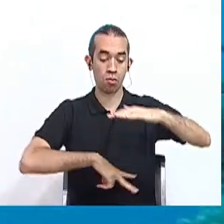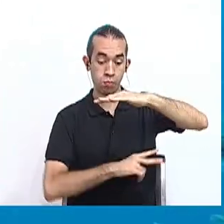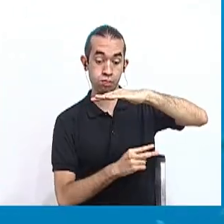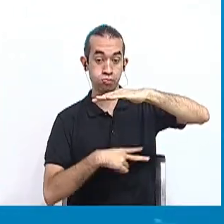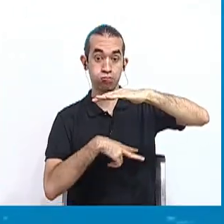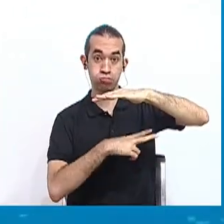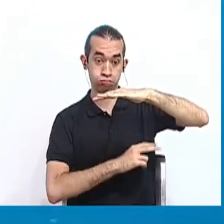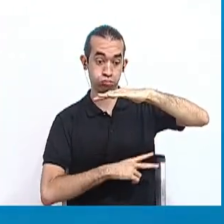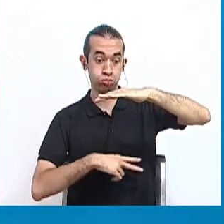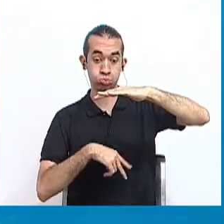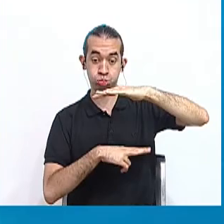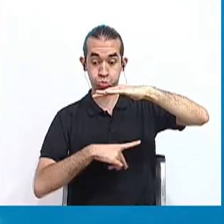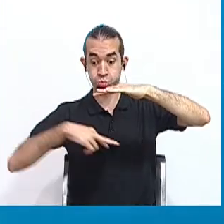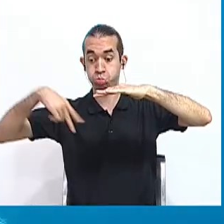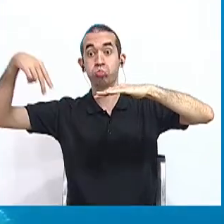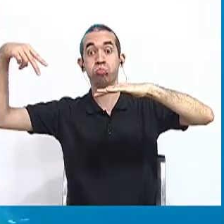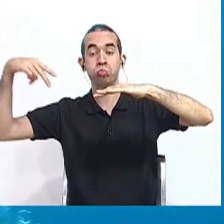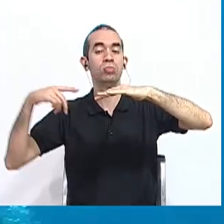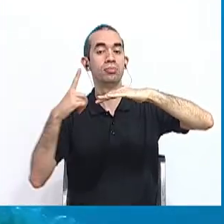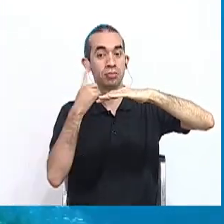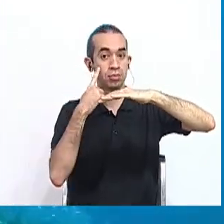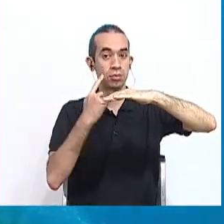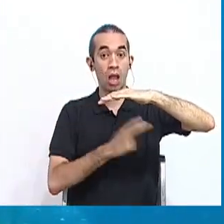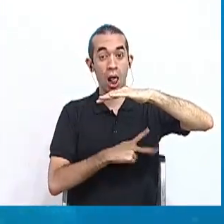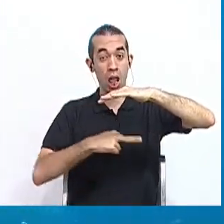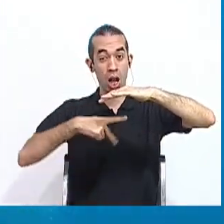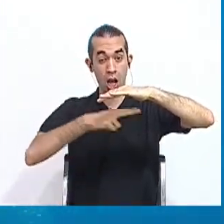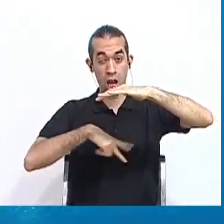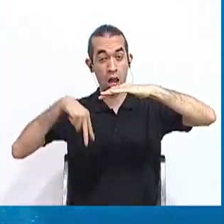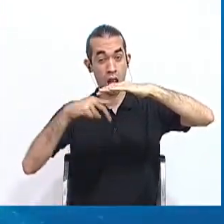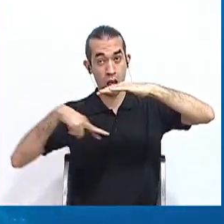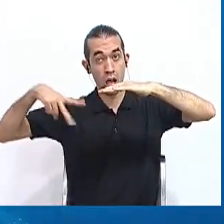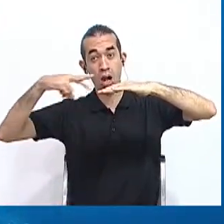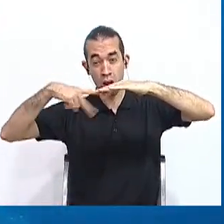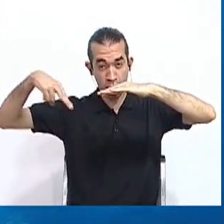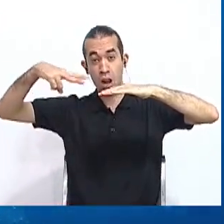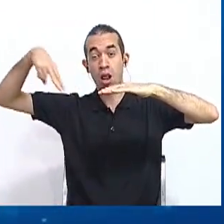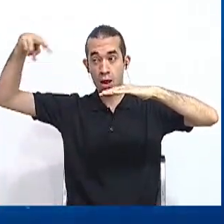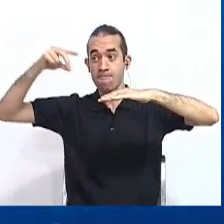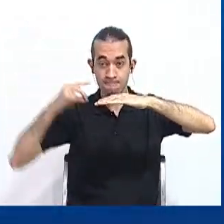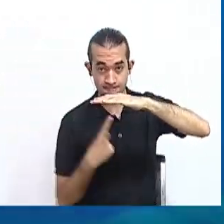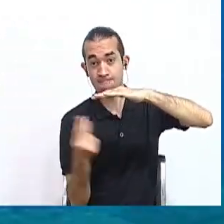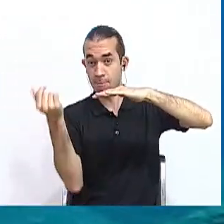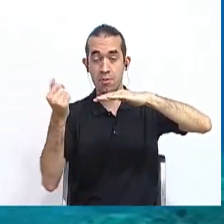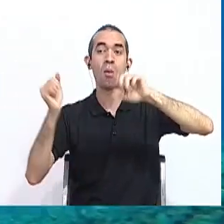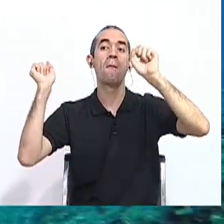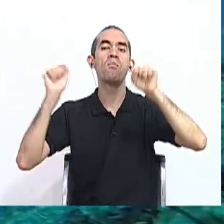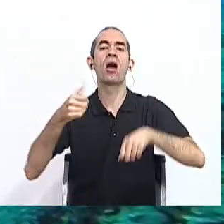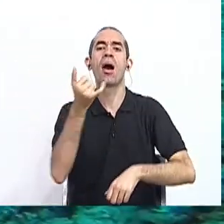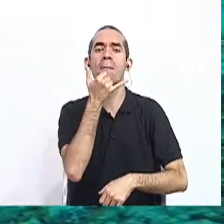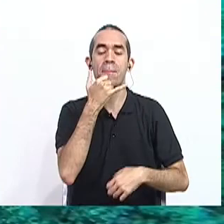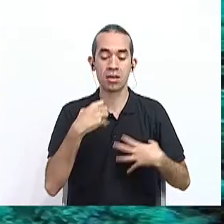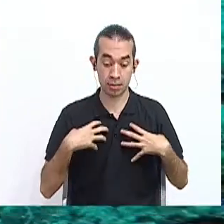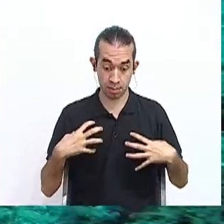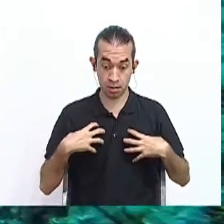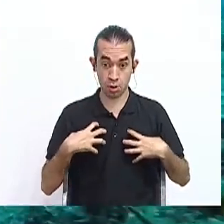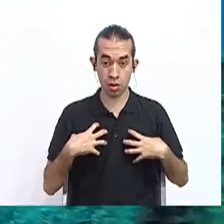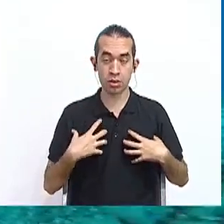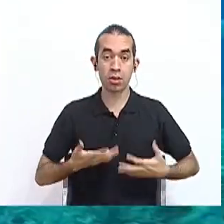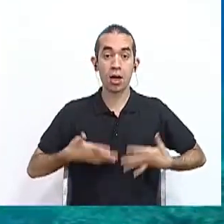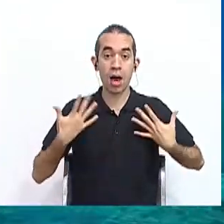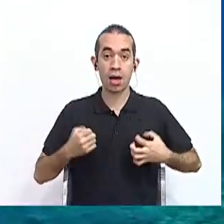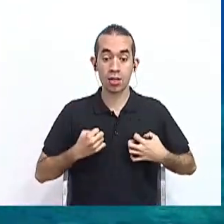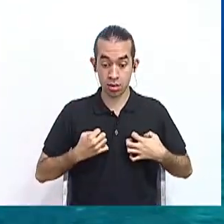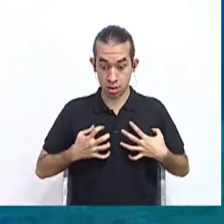emersión. Un ascenso descontrolado, demasiado rápido, podría causar que el aire dentro de los pulmones se